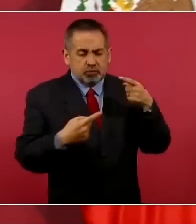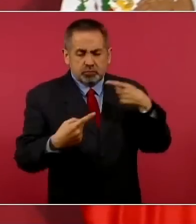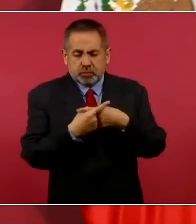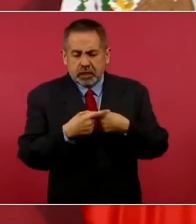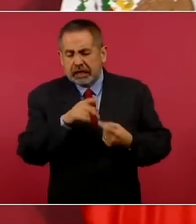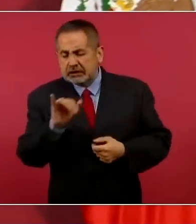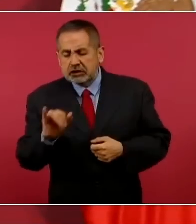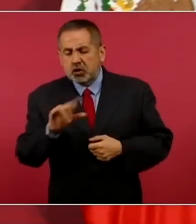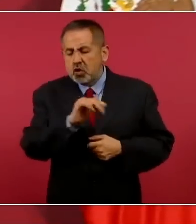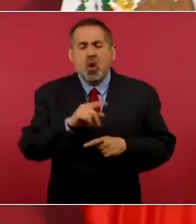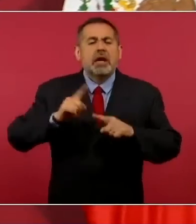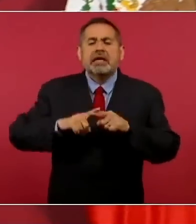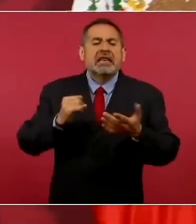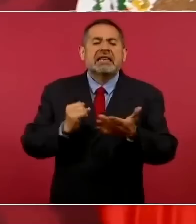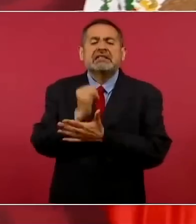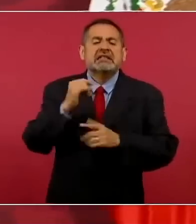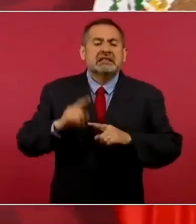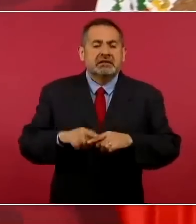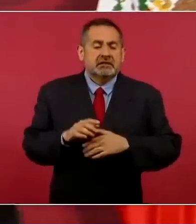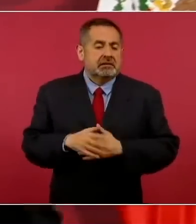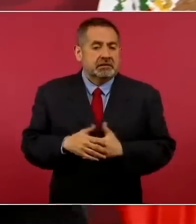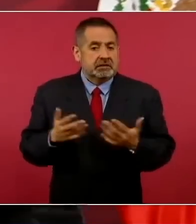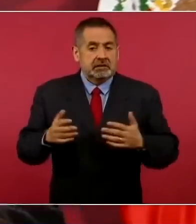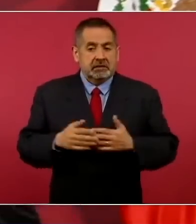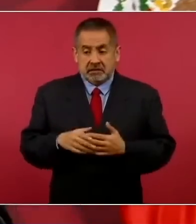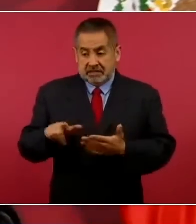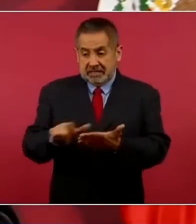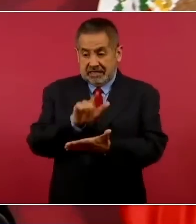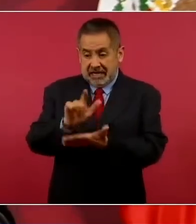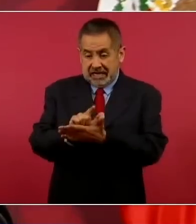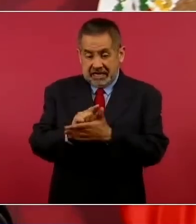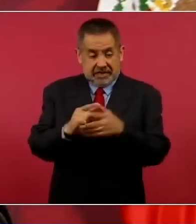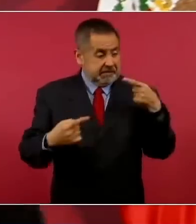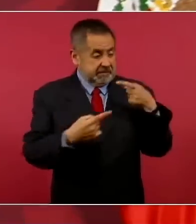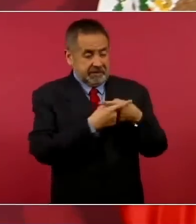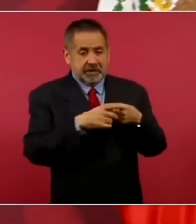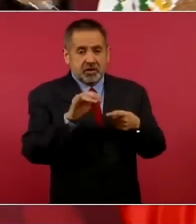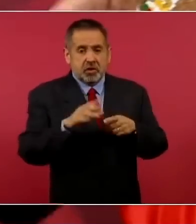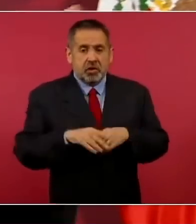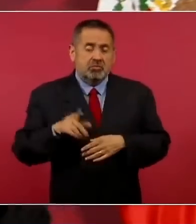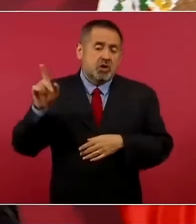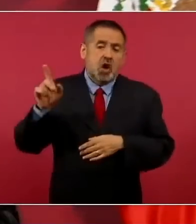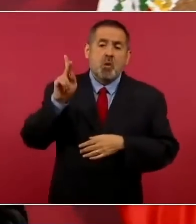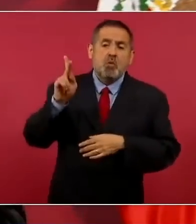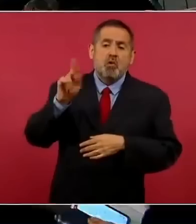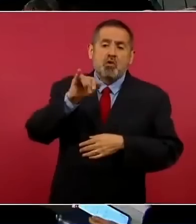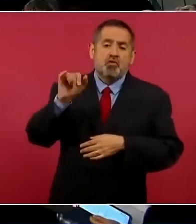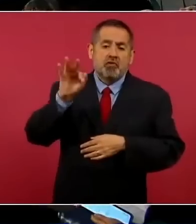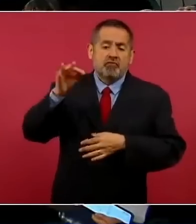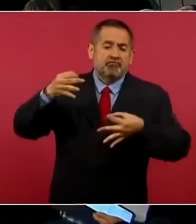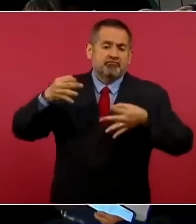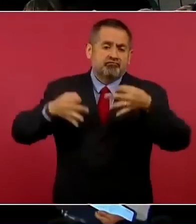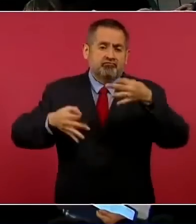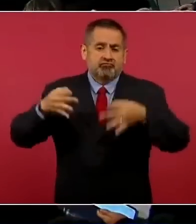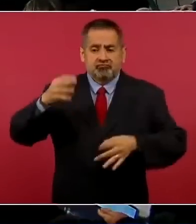no? O si la ley es inconstitucional. El Poder Judicial.